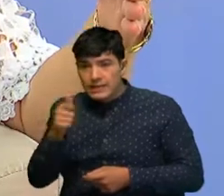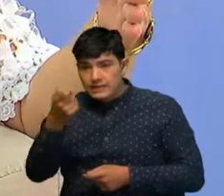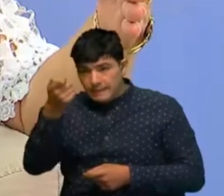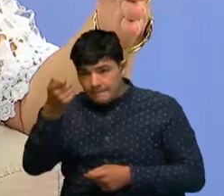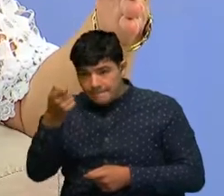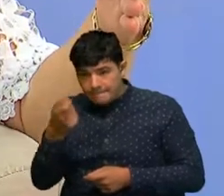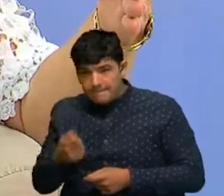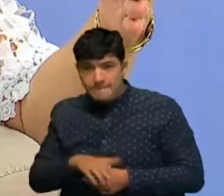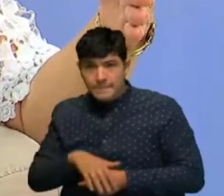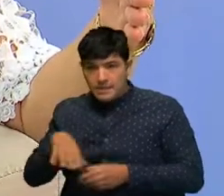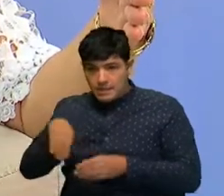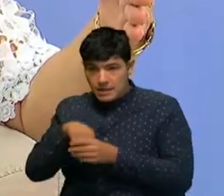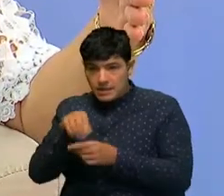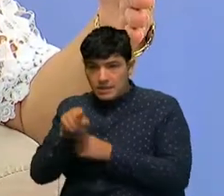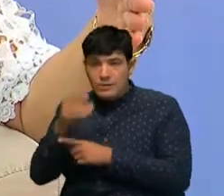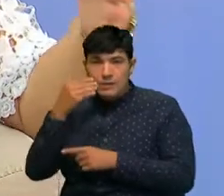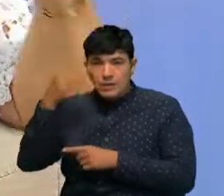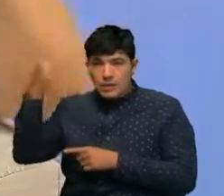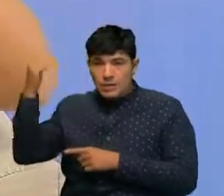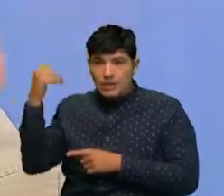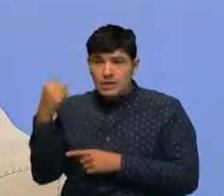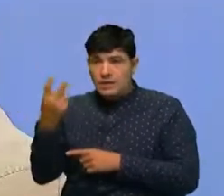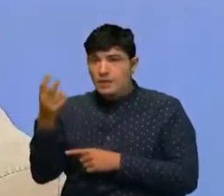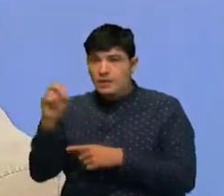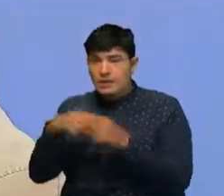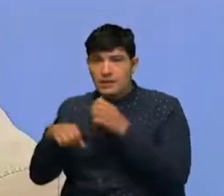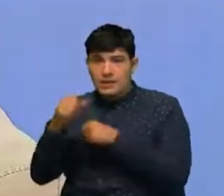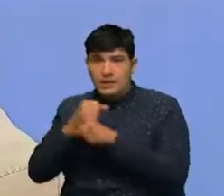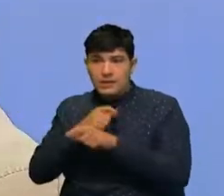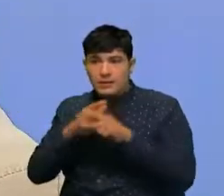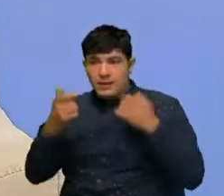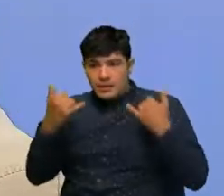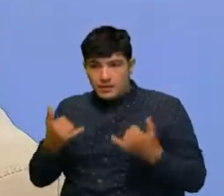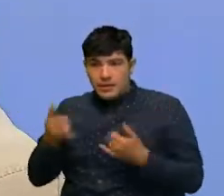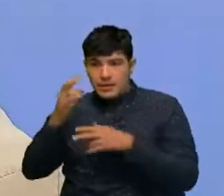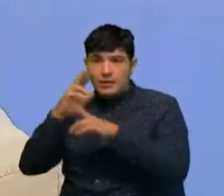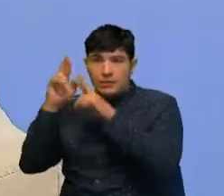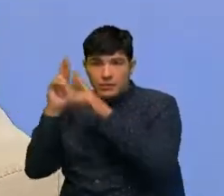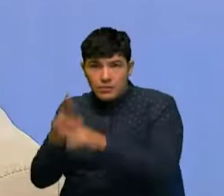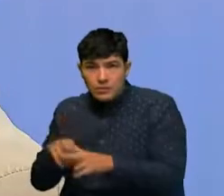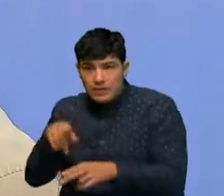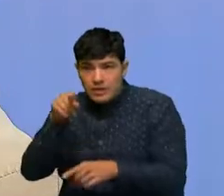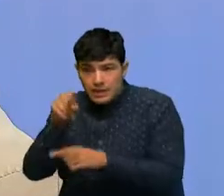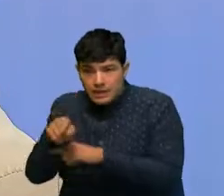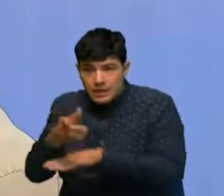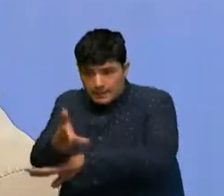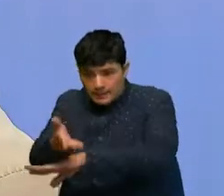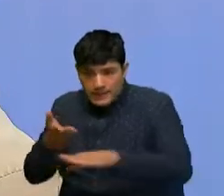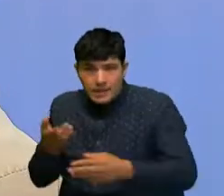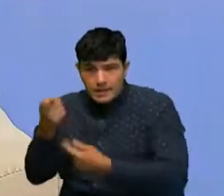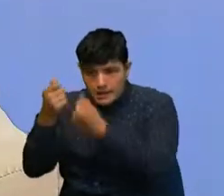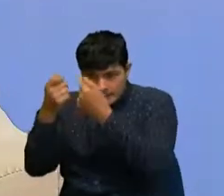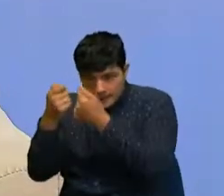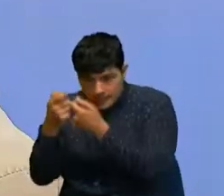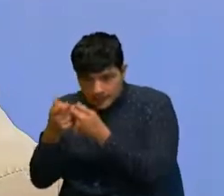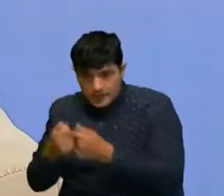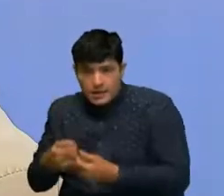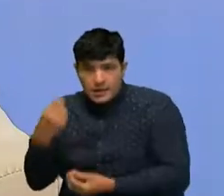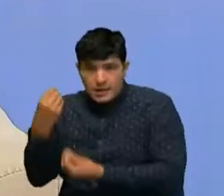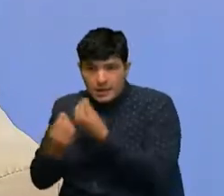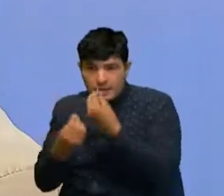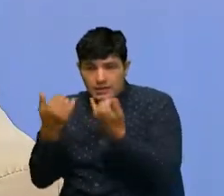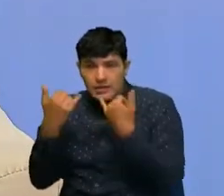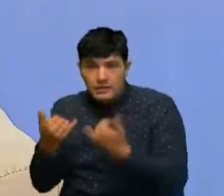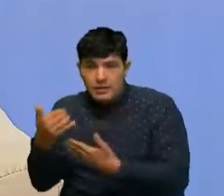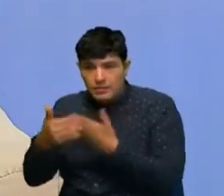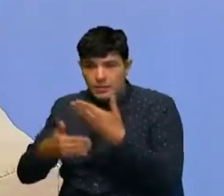que valían hace 20 años, lo traen al valor presente y ahí le cobran el valor que se realiza